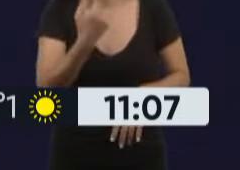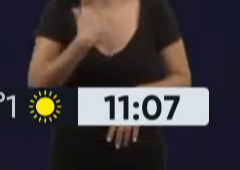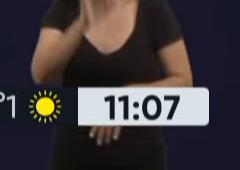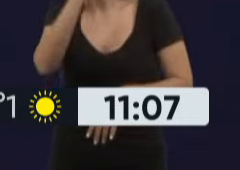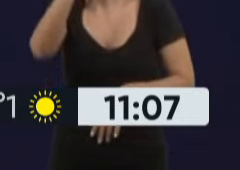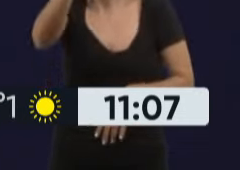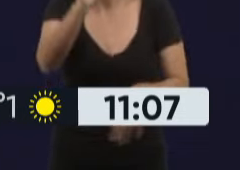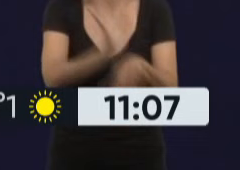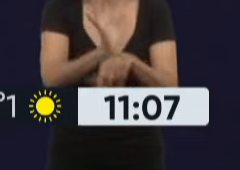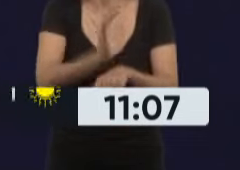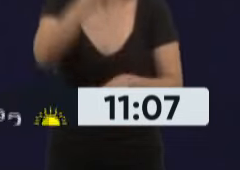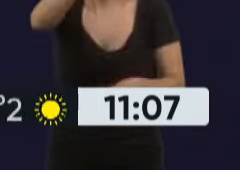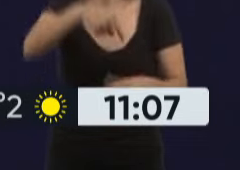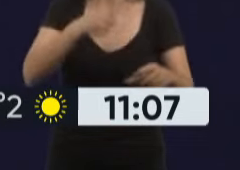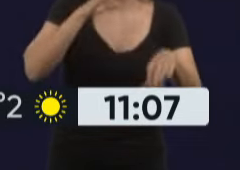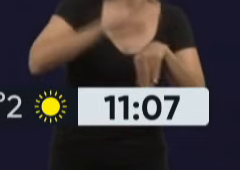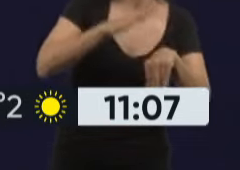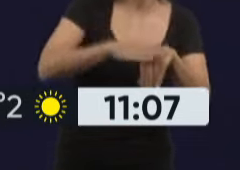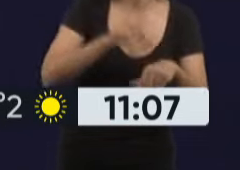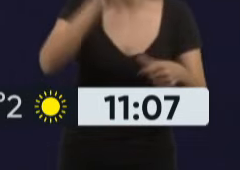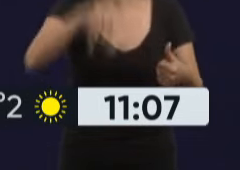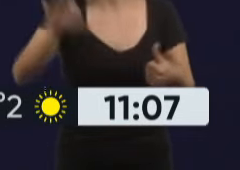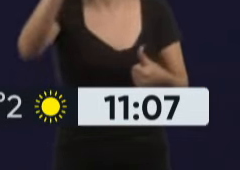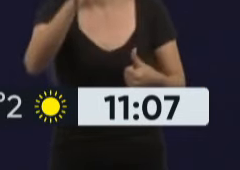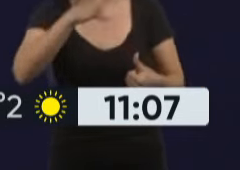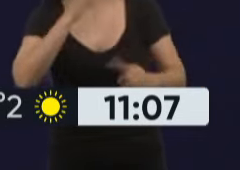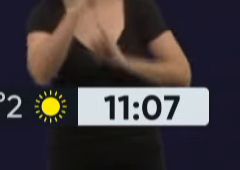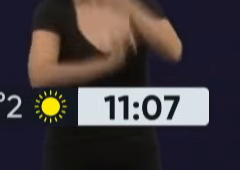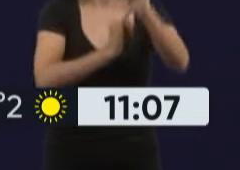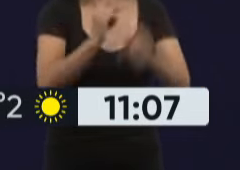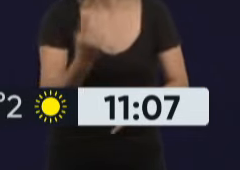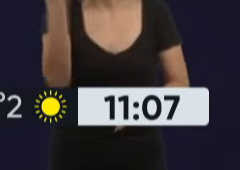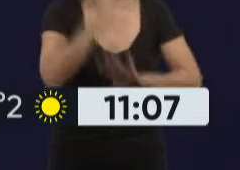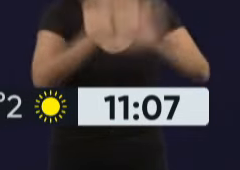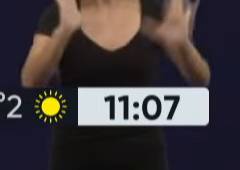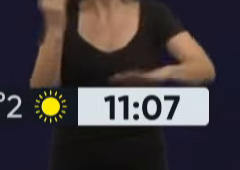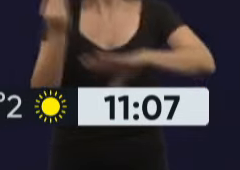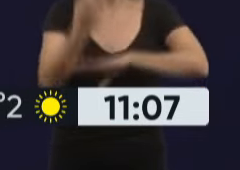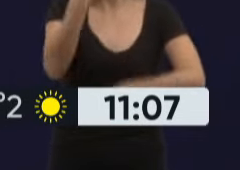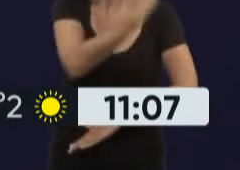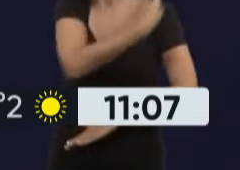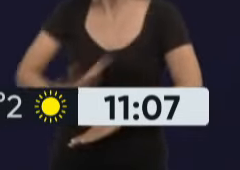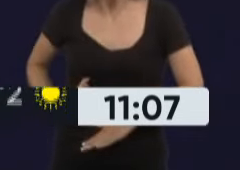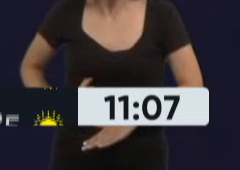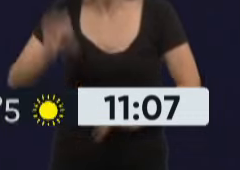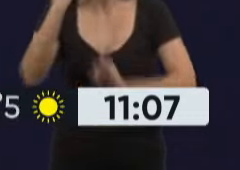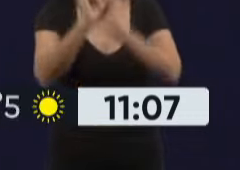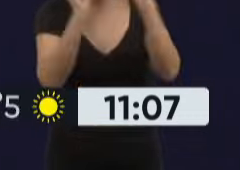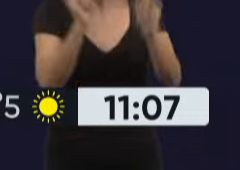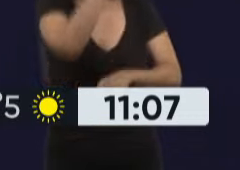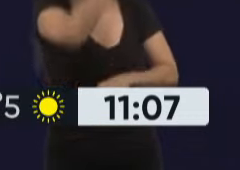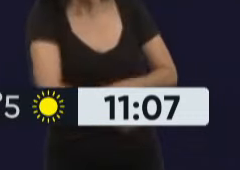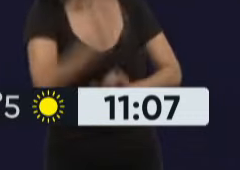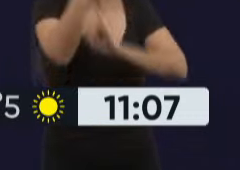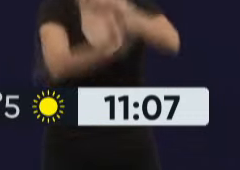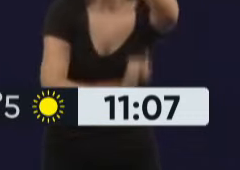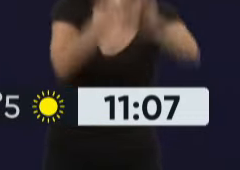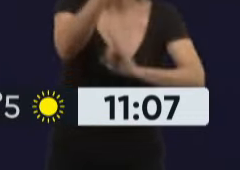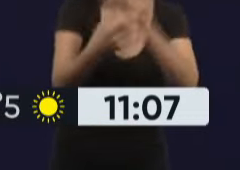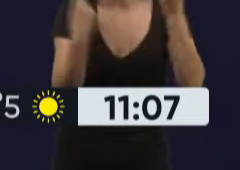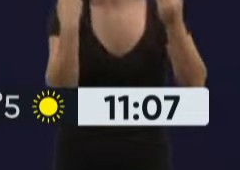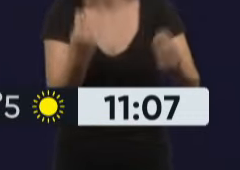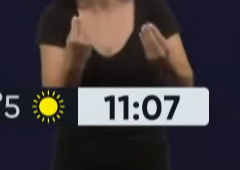argumentos o por desconocimiento un presidente le explicó a los pagadores de impuestos o sea a todos nosotros Cómo